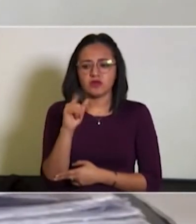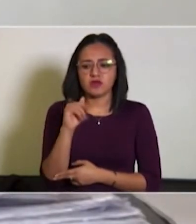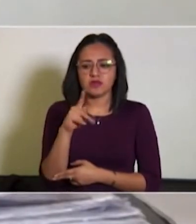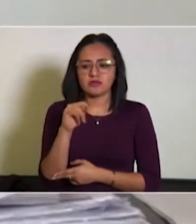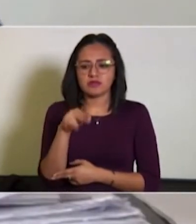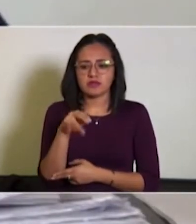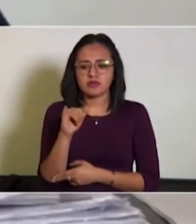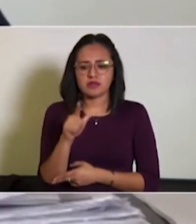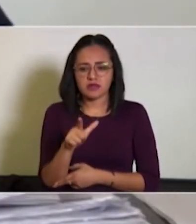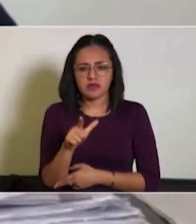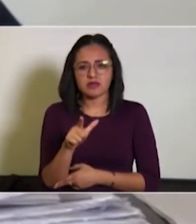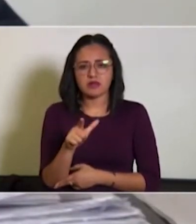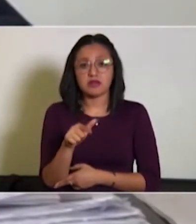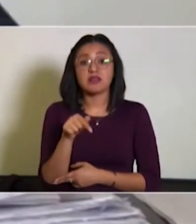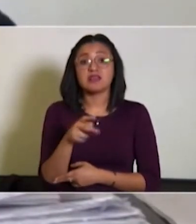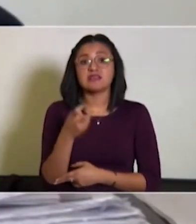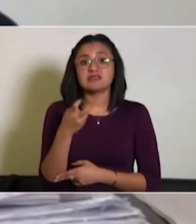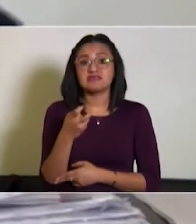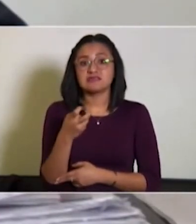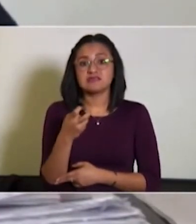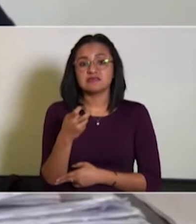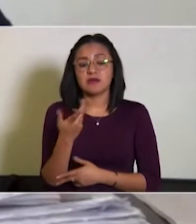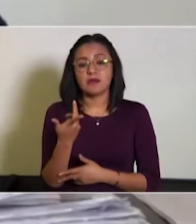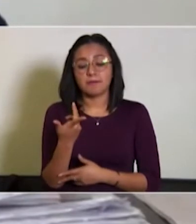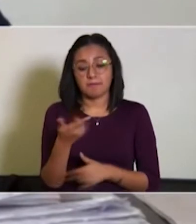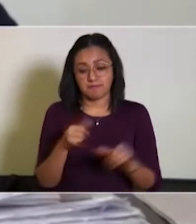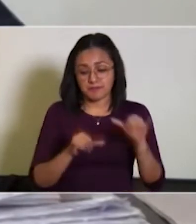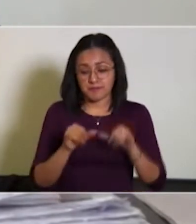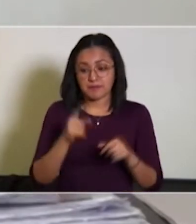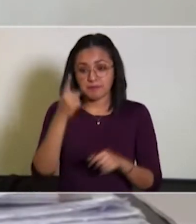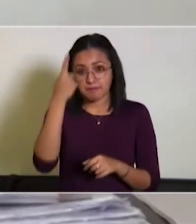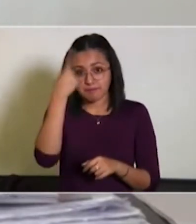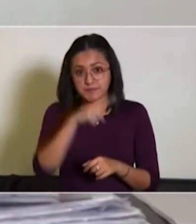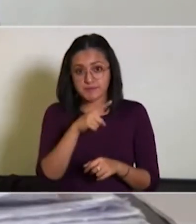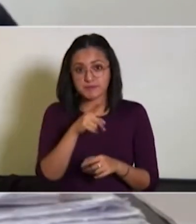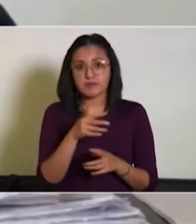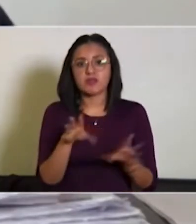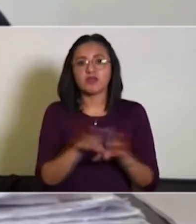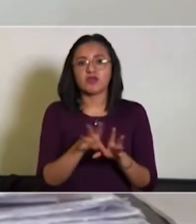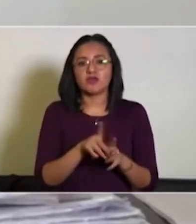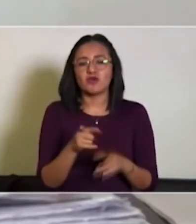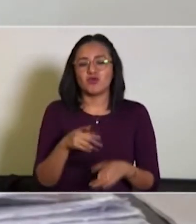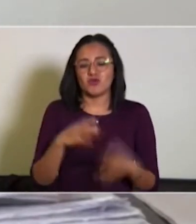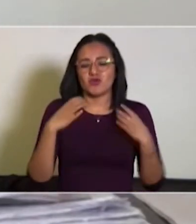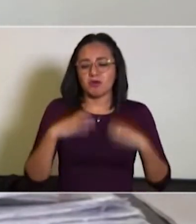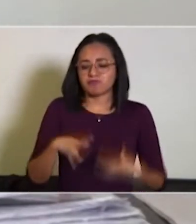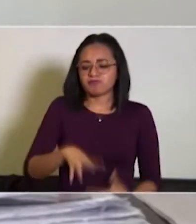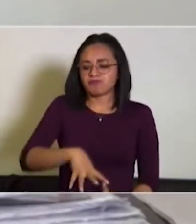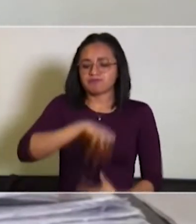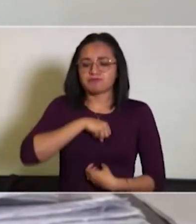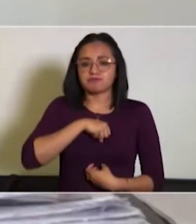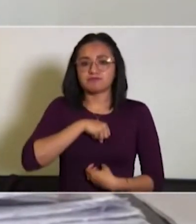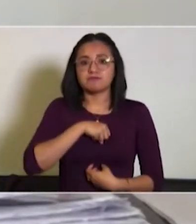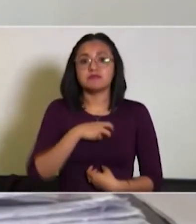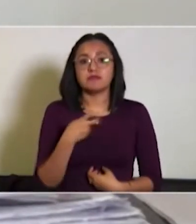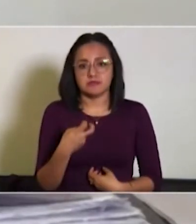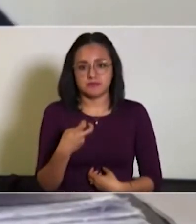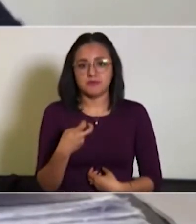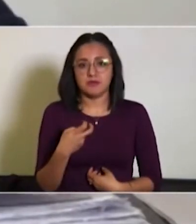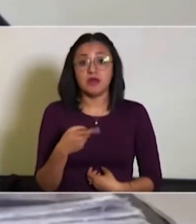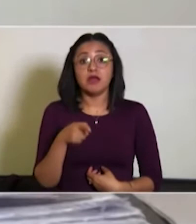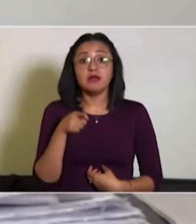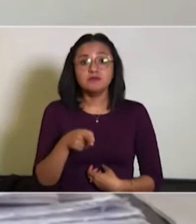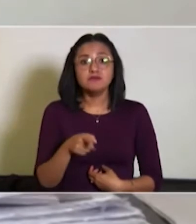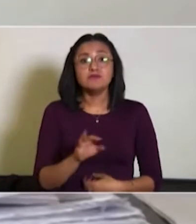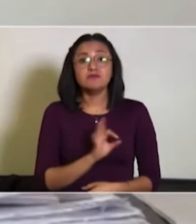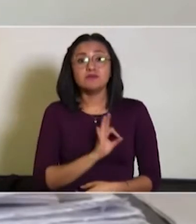polietilenglicol, que es un vehículo para la absorción, y este compuesto